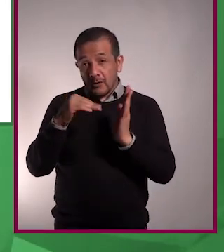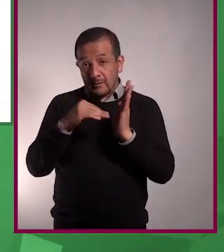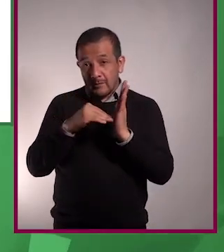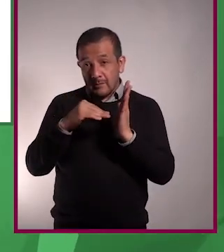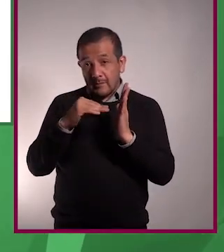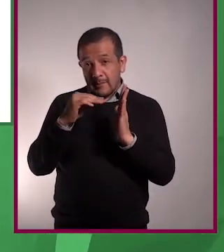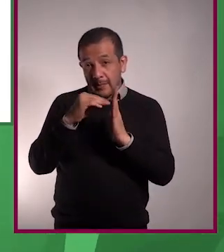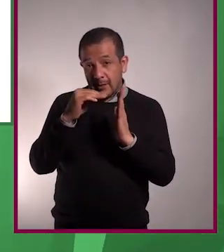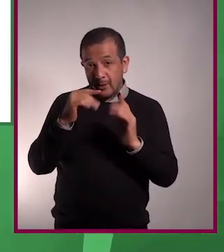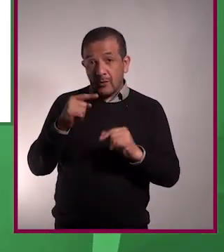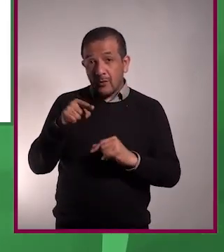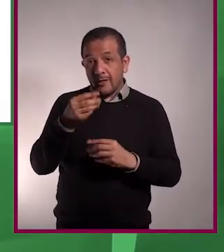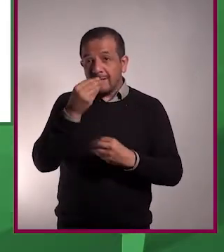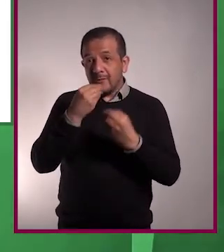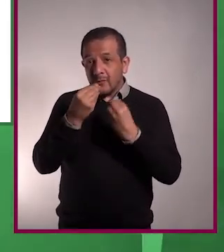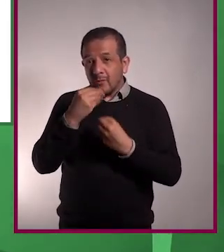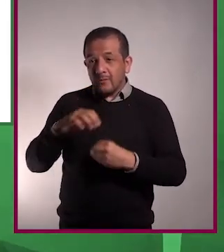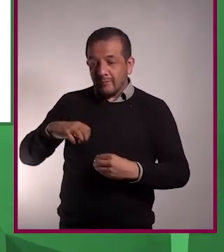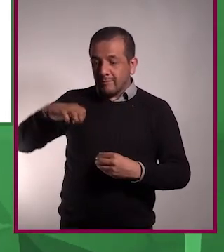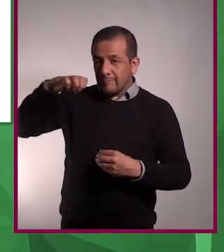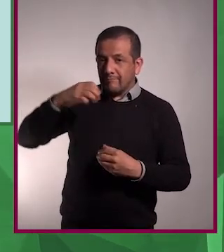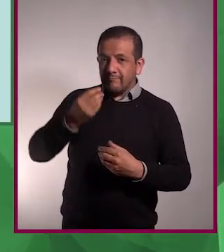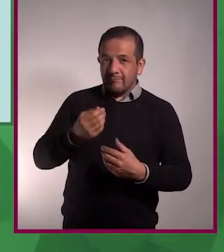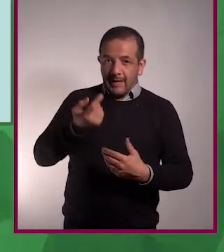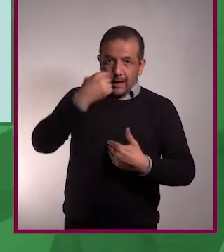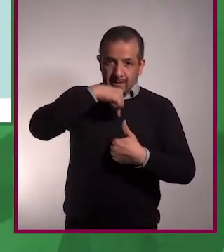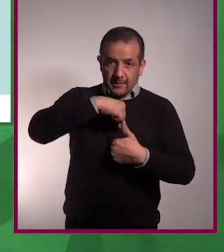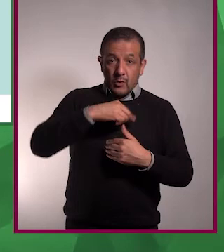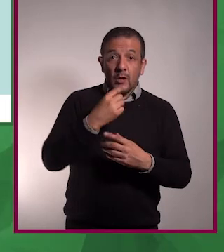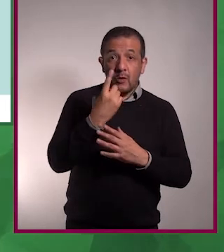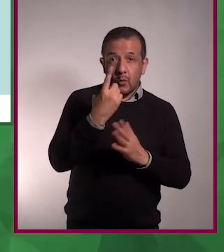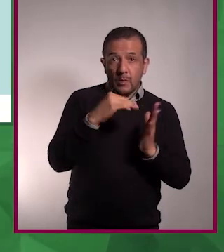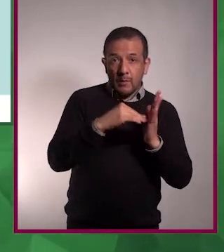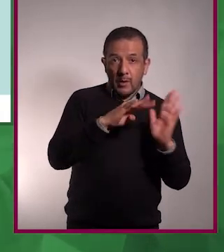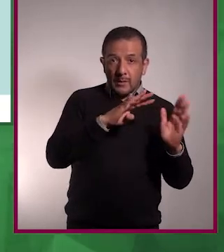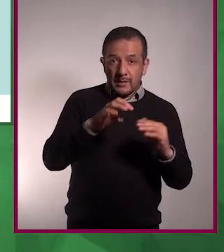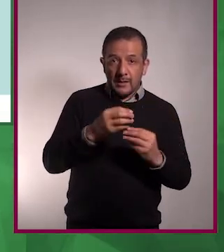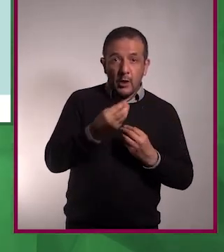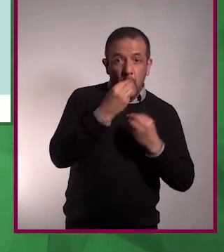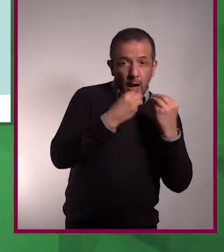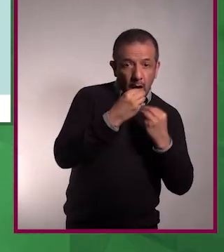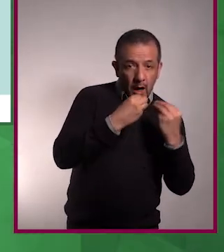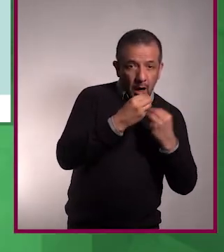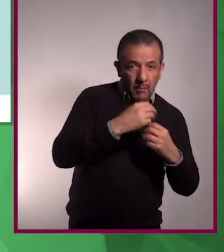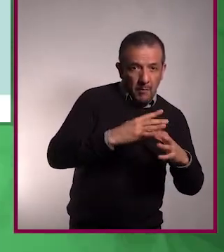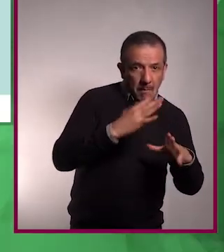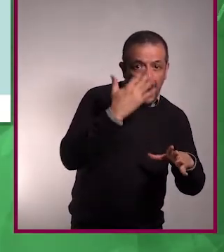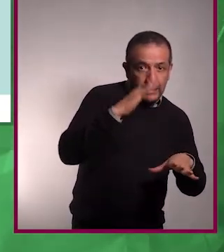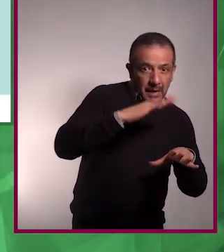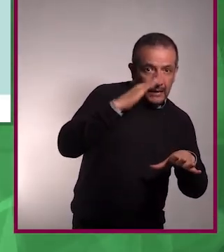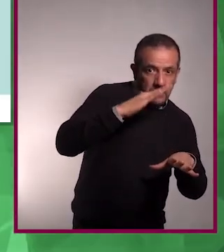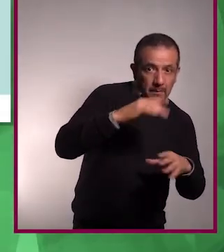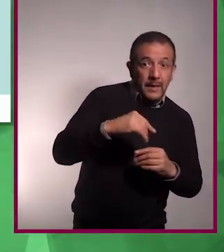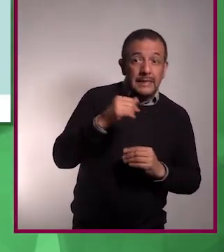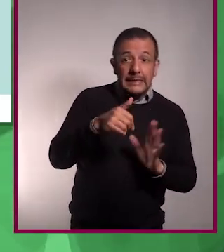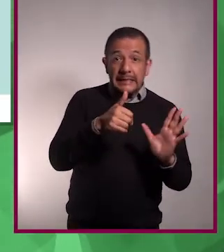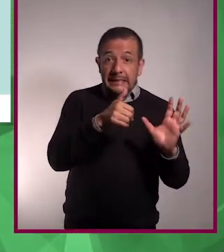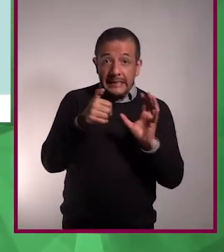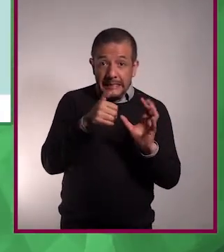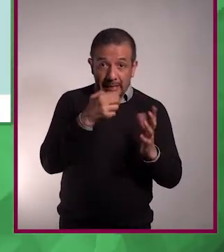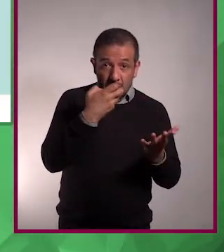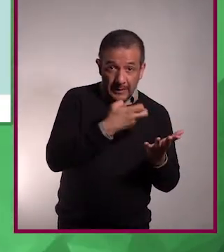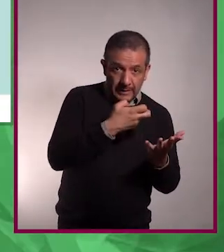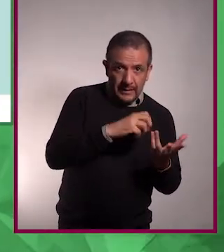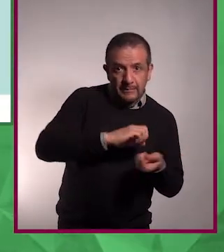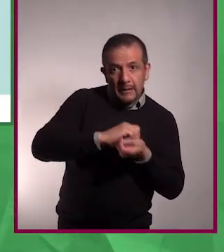vitaminas y minerales necesarios para el crecimiento. Por el contrario, 1.900 millones de personas comen demasiado y 600 millones